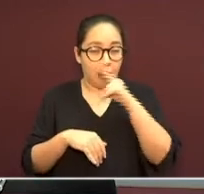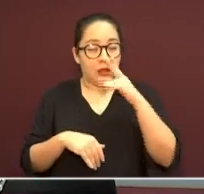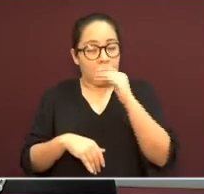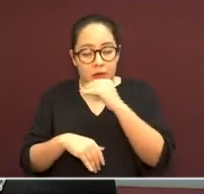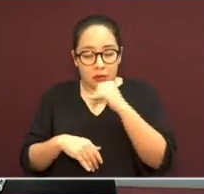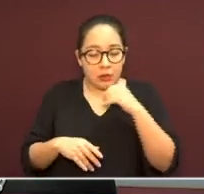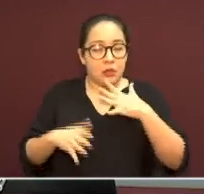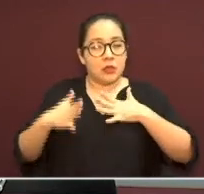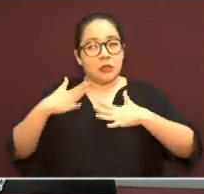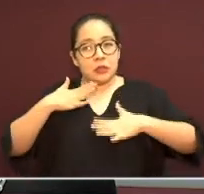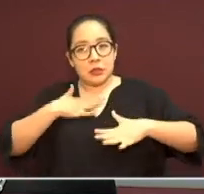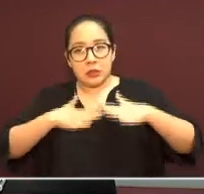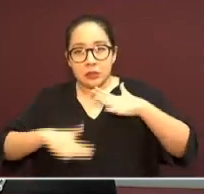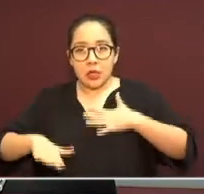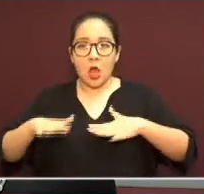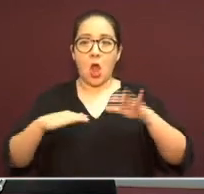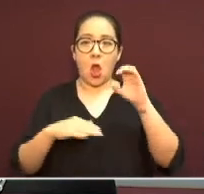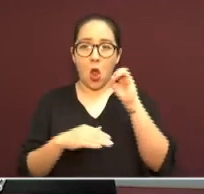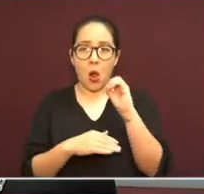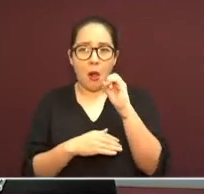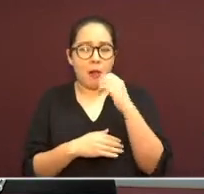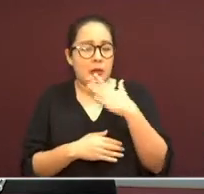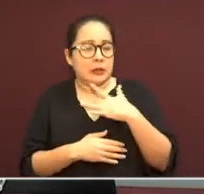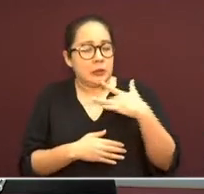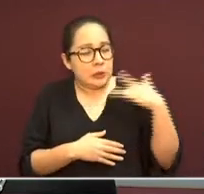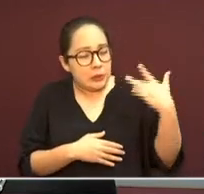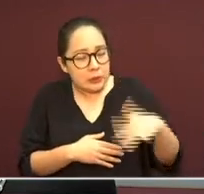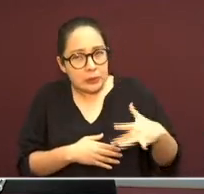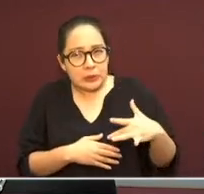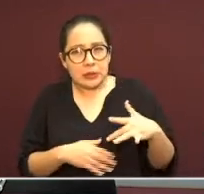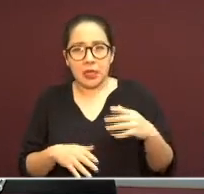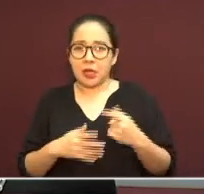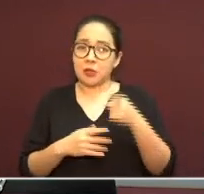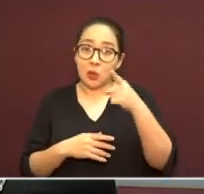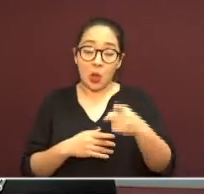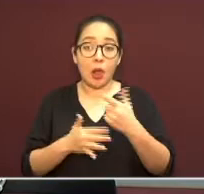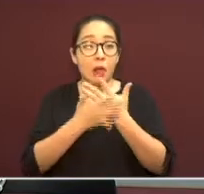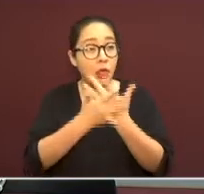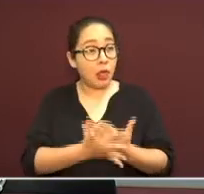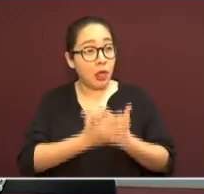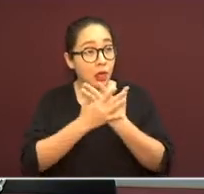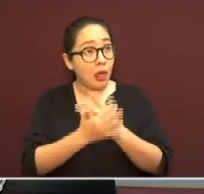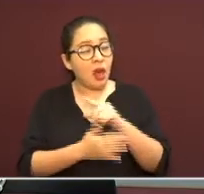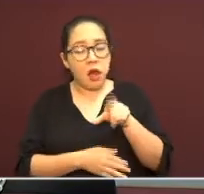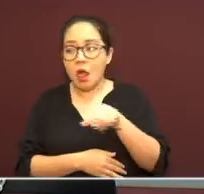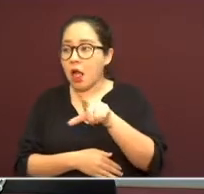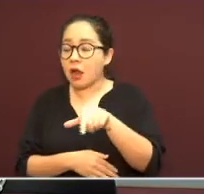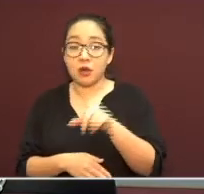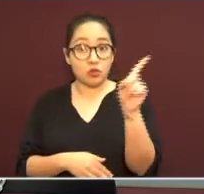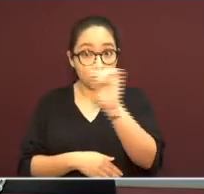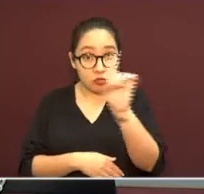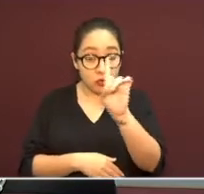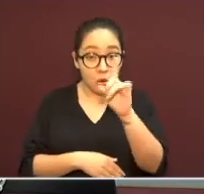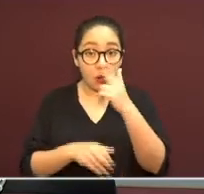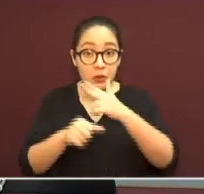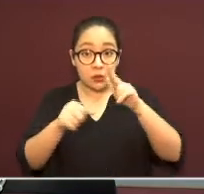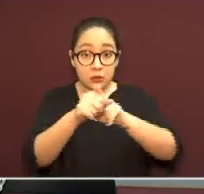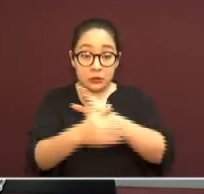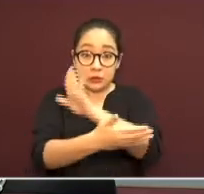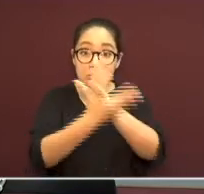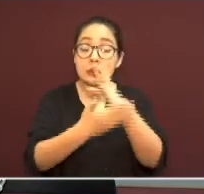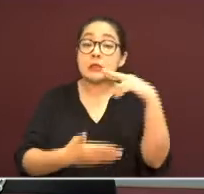cansado o siente opresión en el pecho no no espere acuda a una unidad de salud los enfermos de kobe